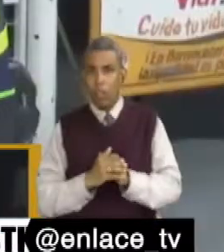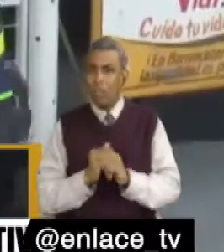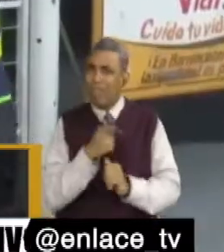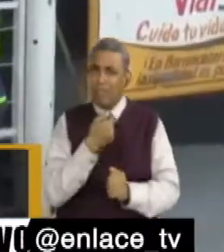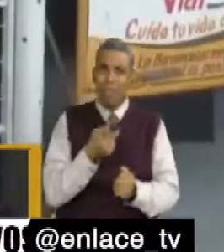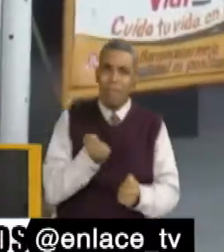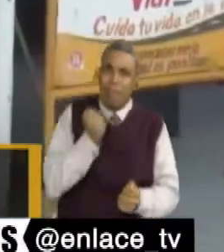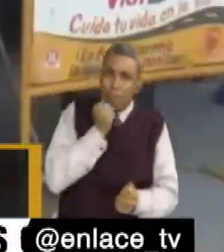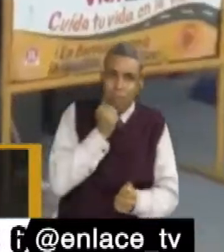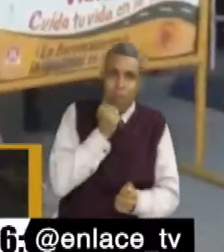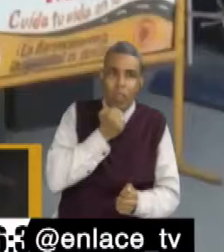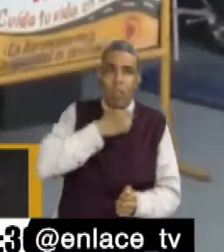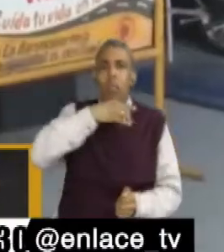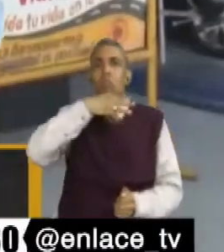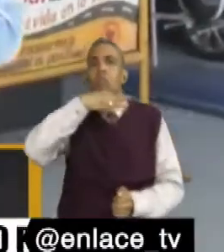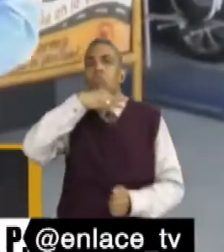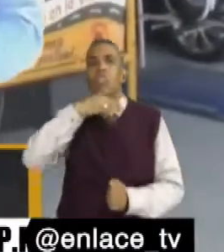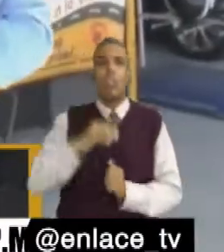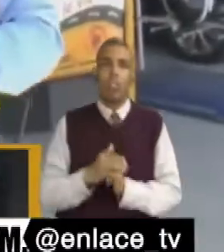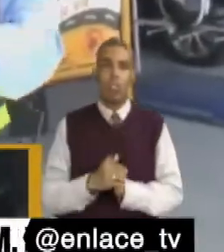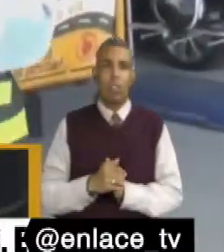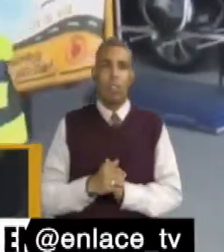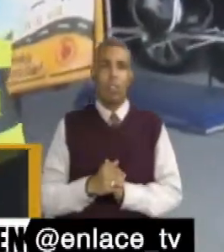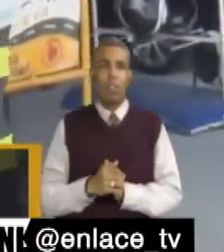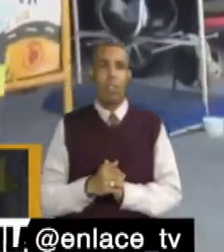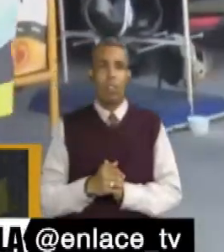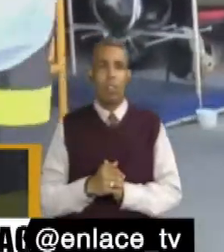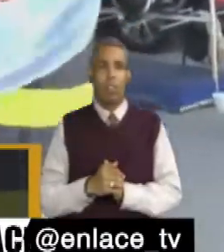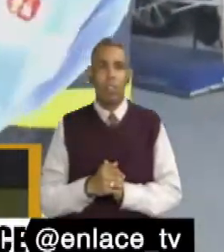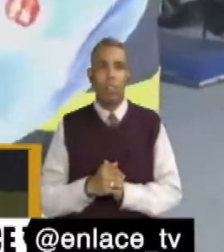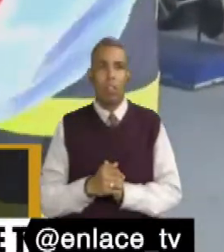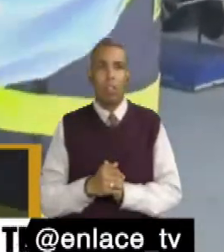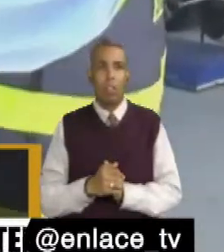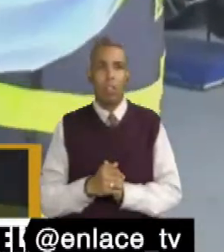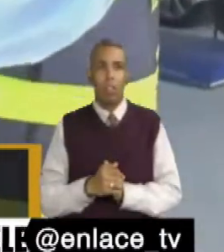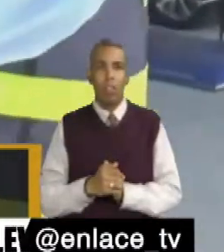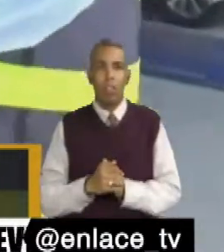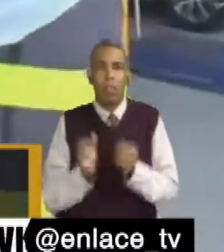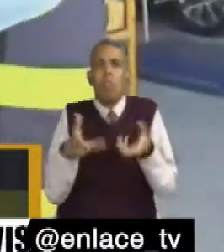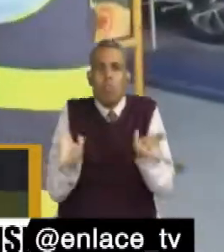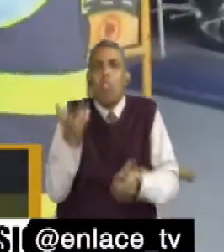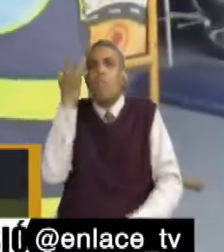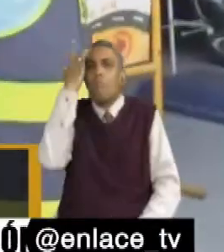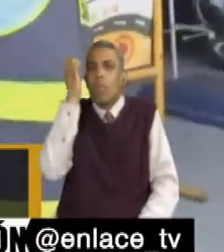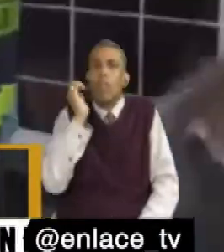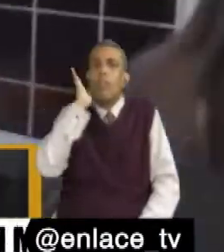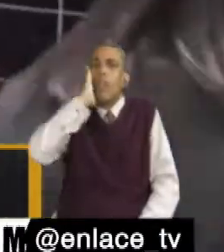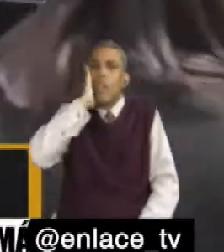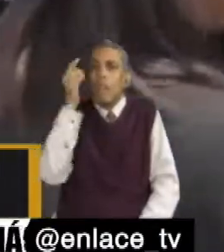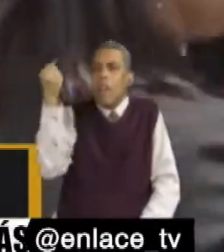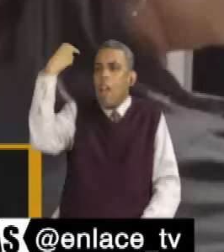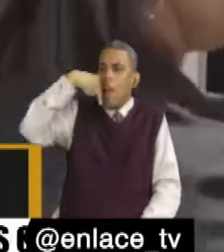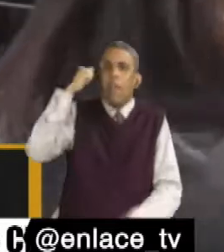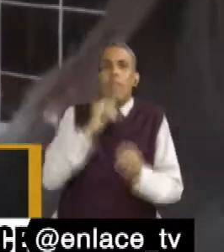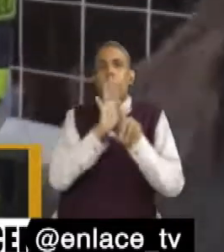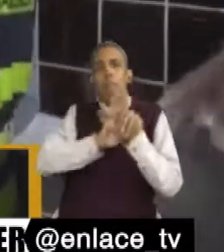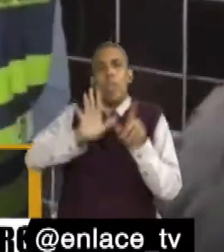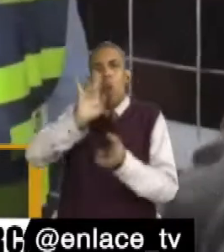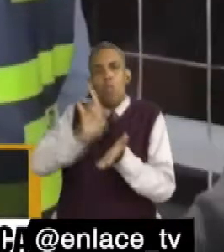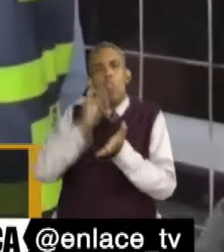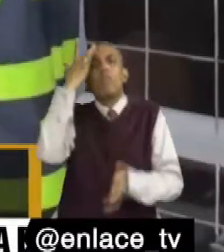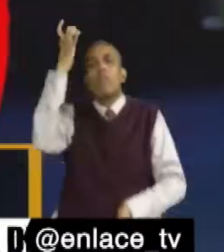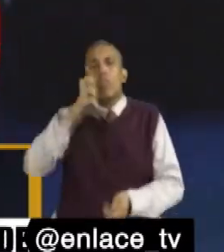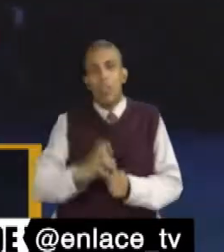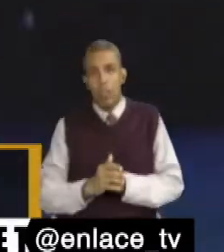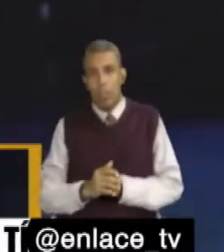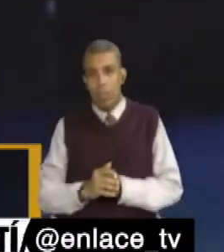¿Qué me graba? Es una mujer que... ¿Por qué me graba? ¿Por qué? La inspección de tránsito dio a conocer que interpondrá la demanda respectiva por